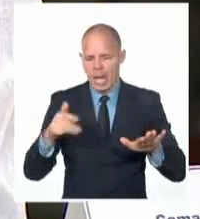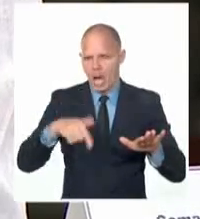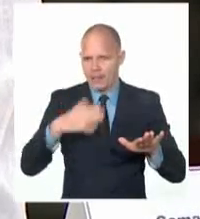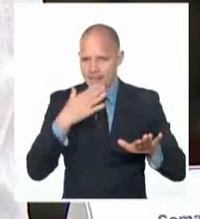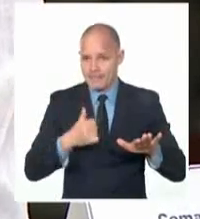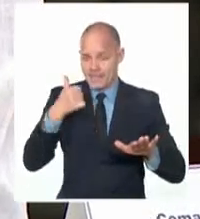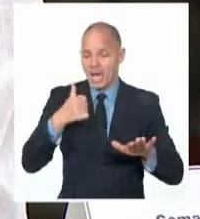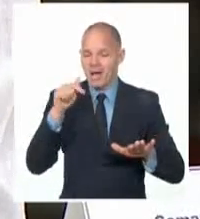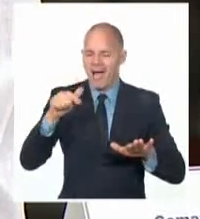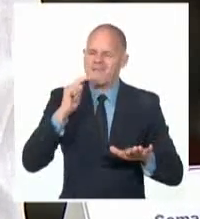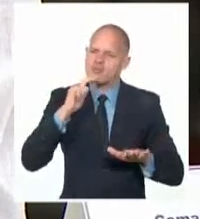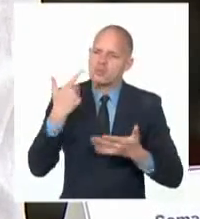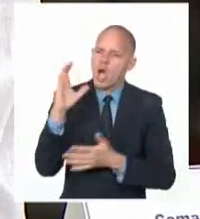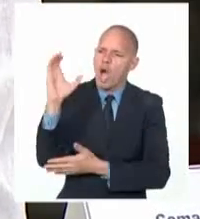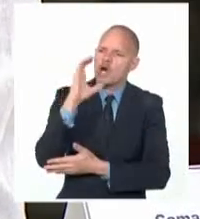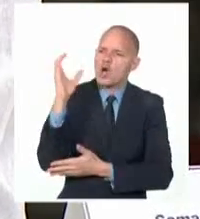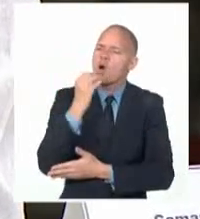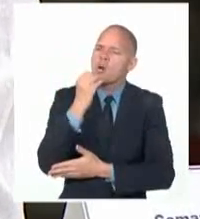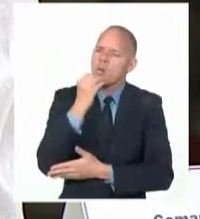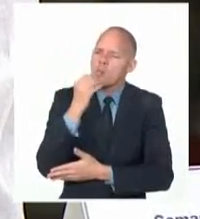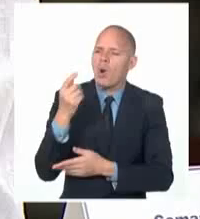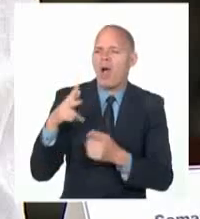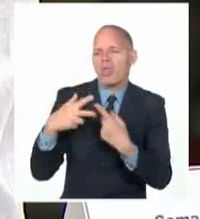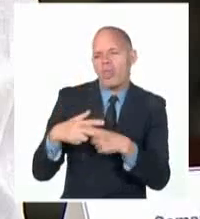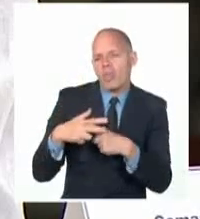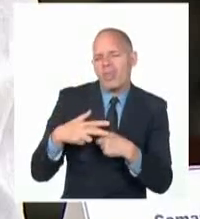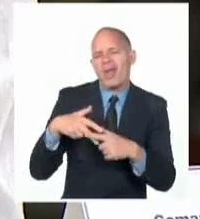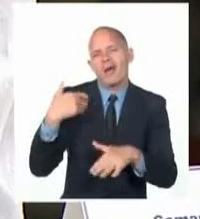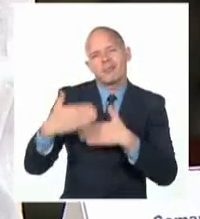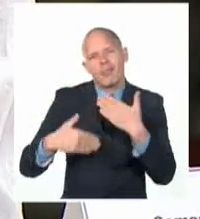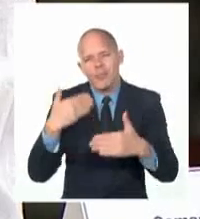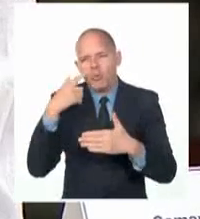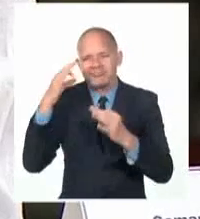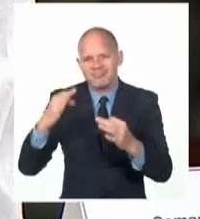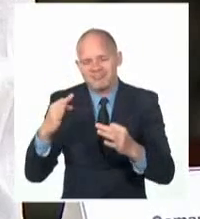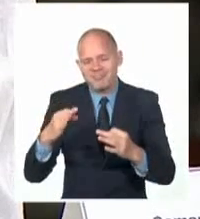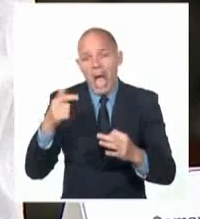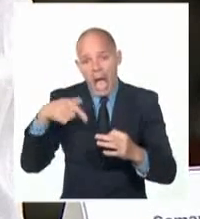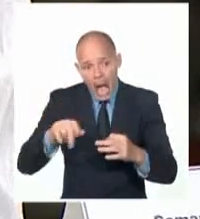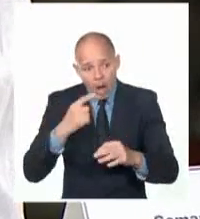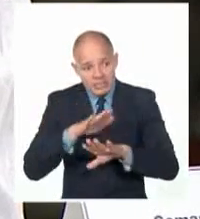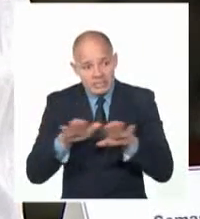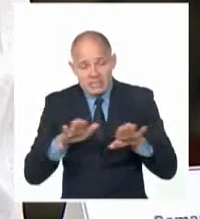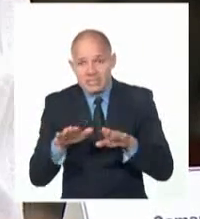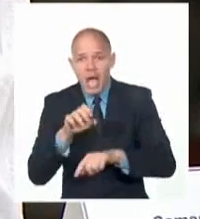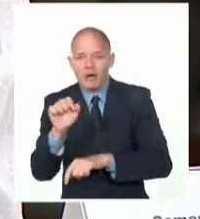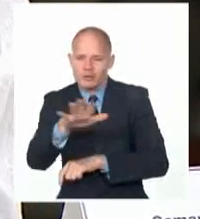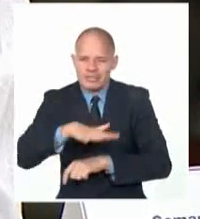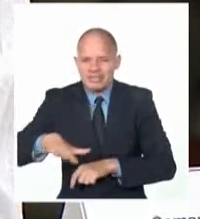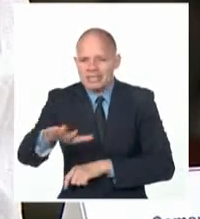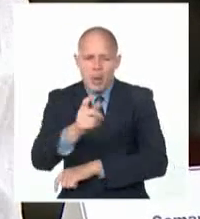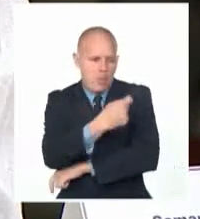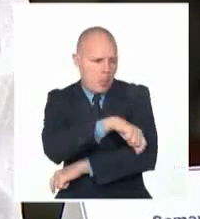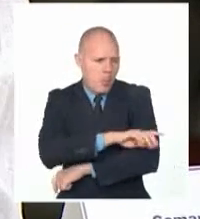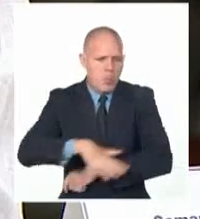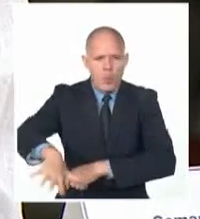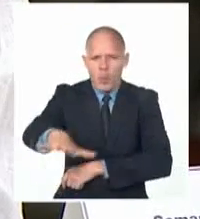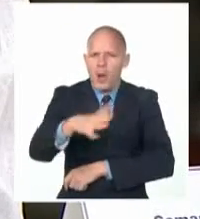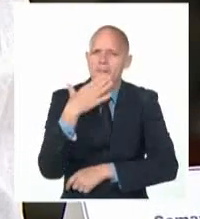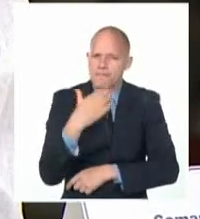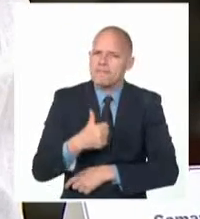haya un mejor clima para la participación de la sociedad en este proceso de paz, ese consideramos que es de los